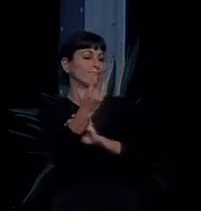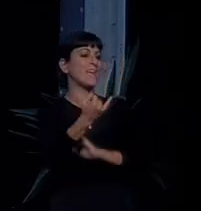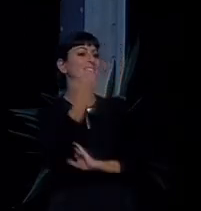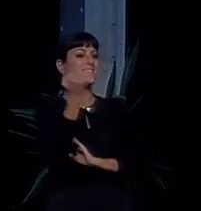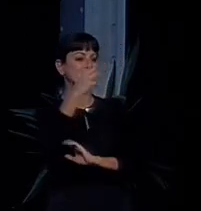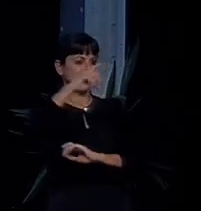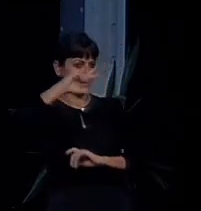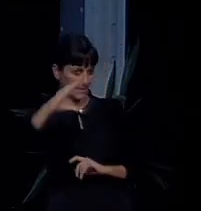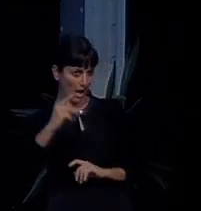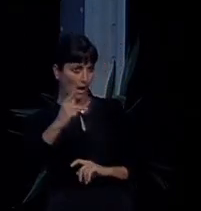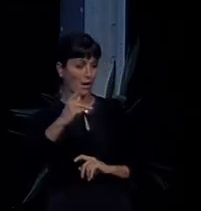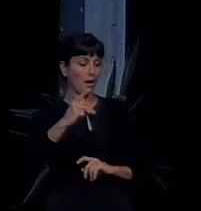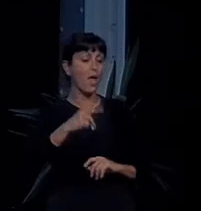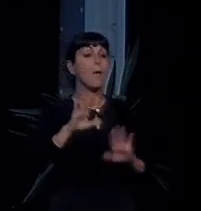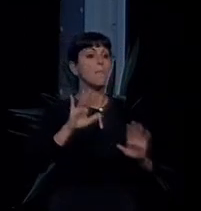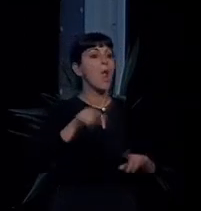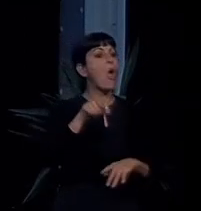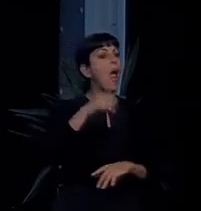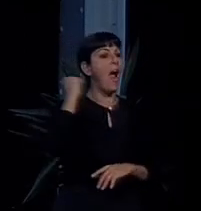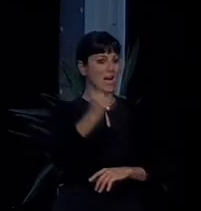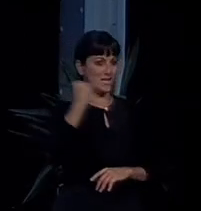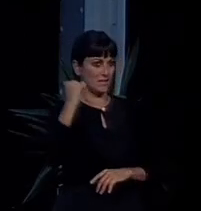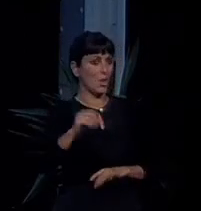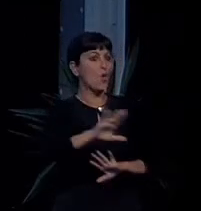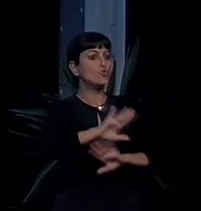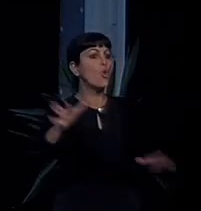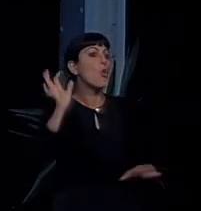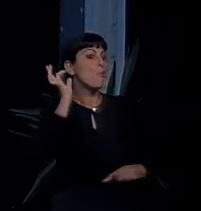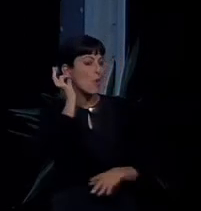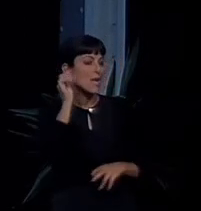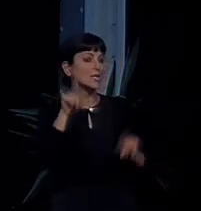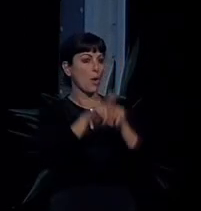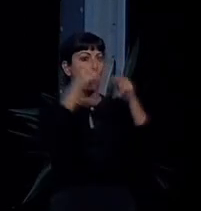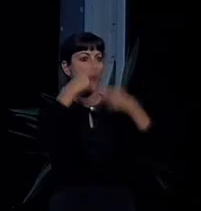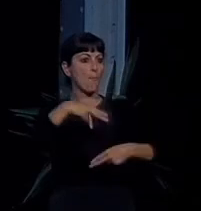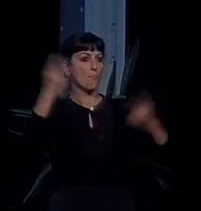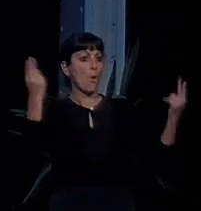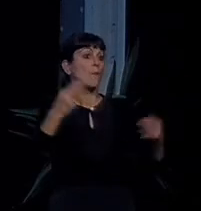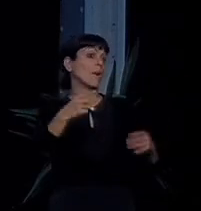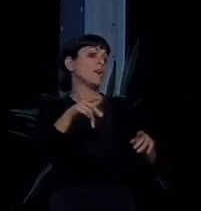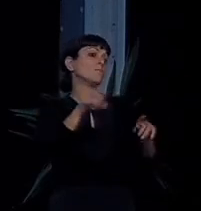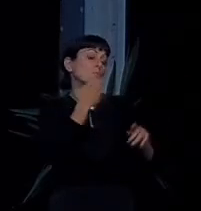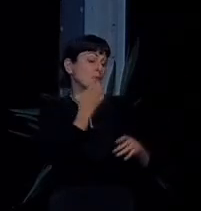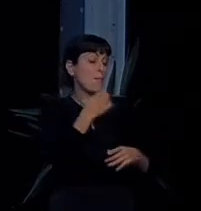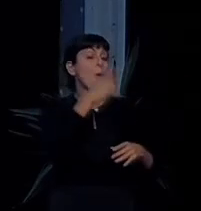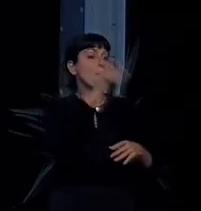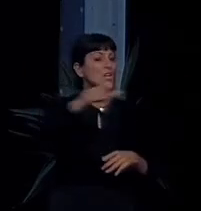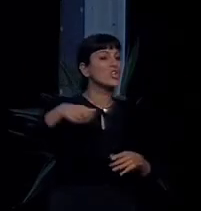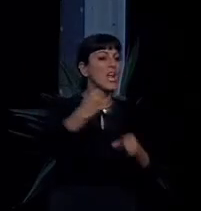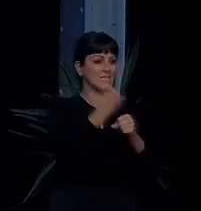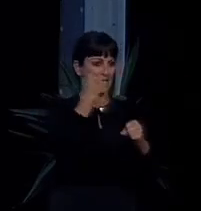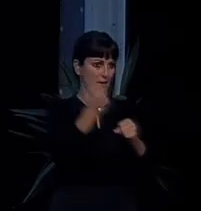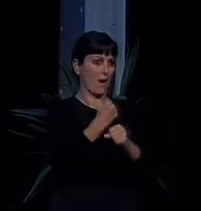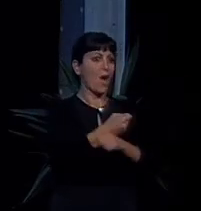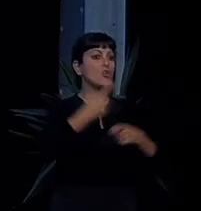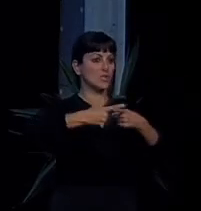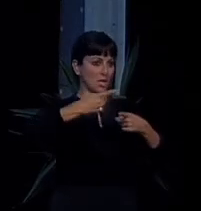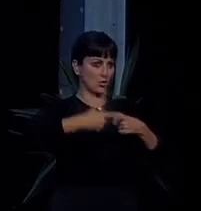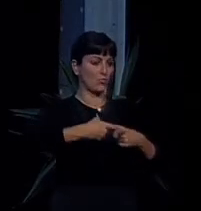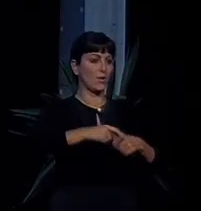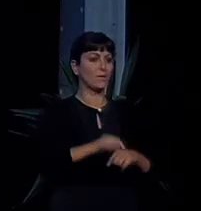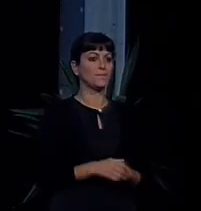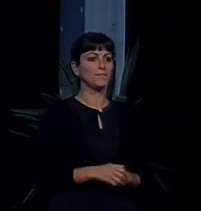Jack el Destripador únicamente asesinaba a mujeres que eran leídas como públicas, es decir, a trabajadoras sexuales, el relato vino a ser una especie de